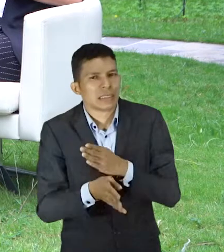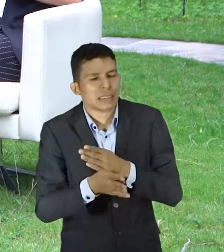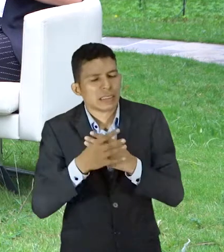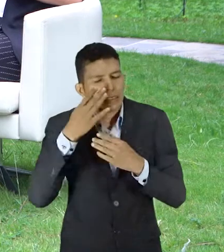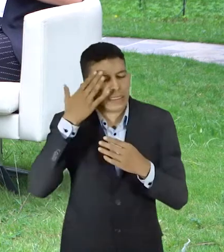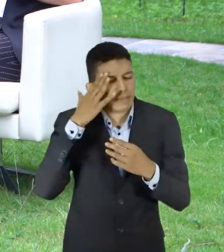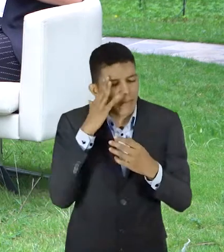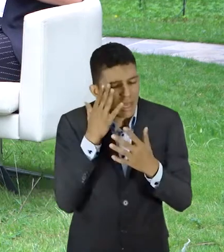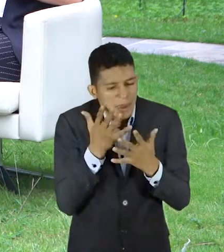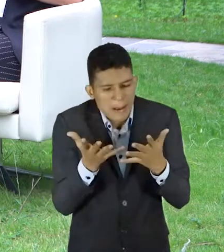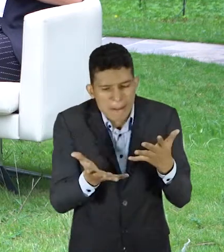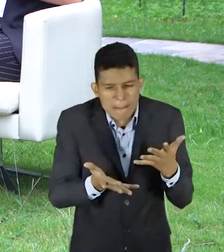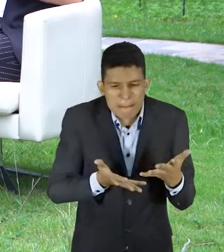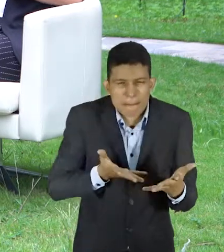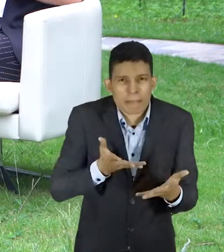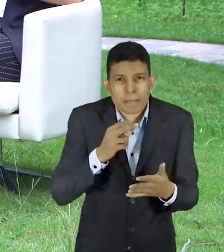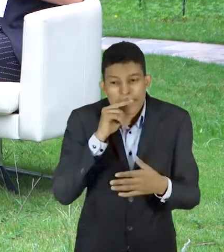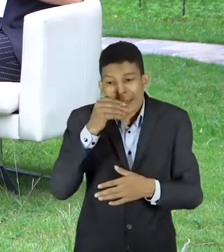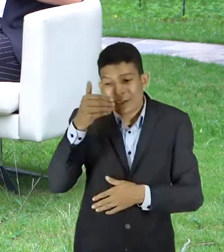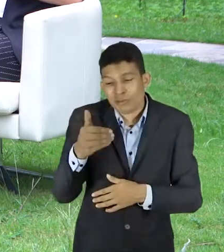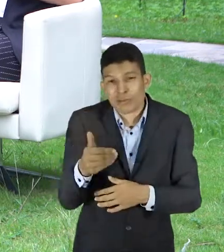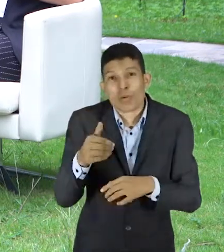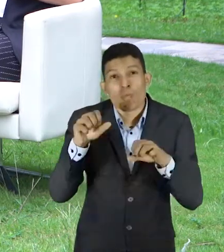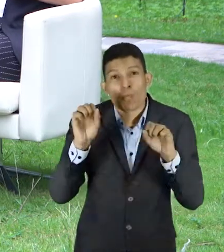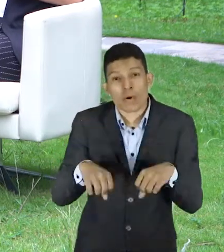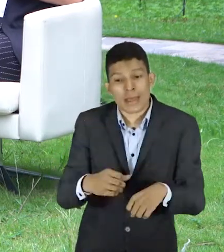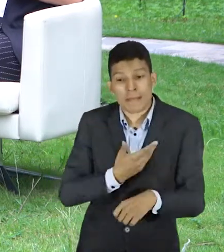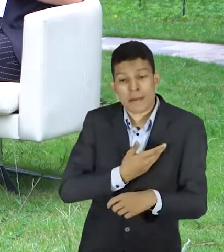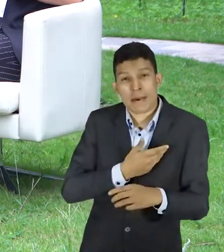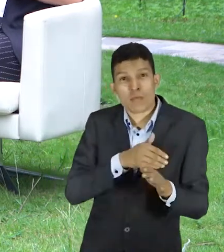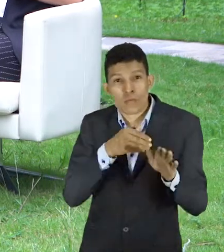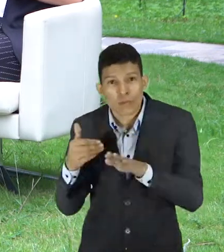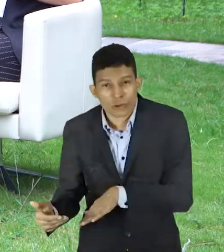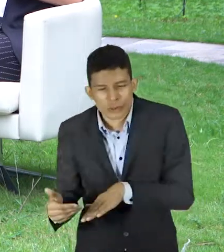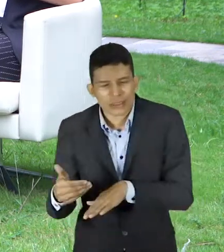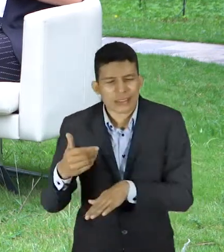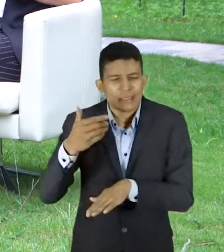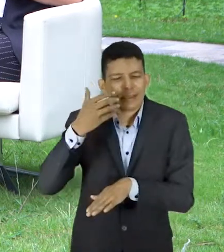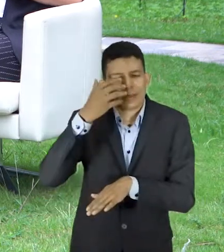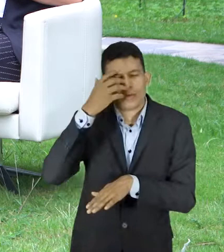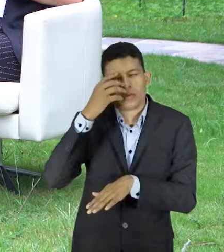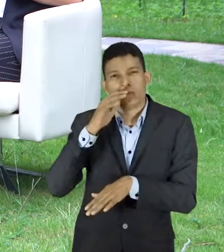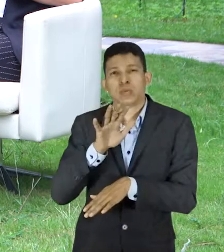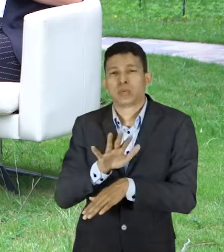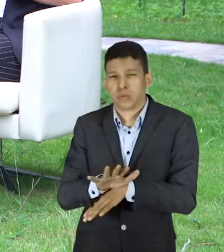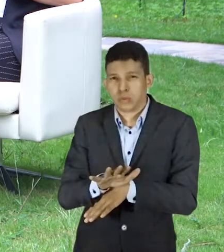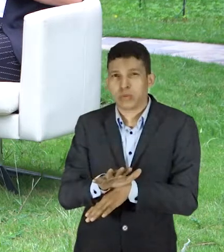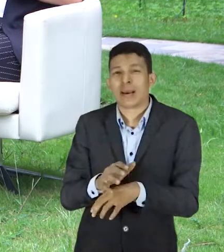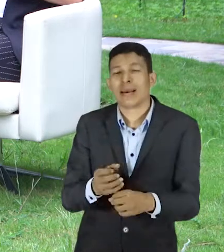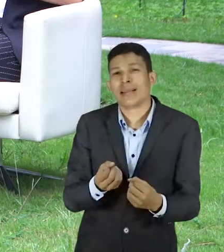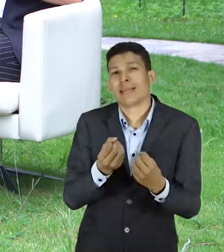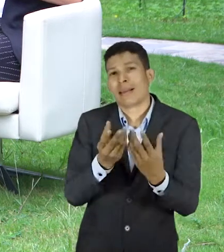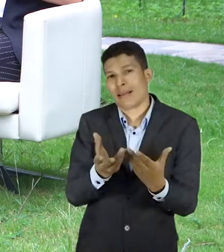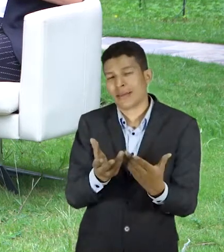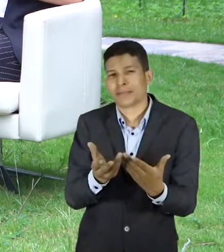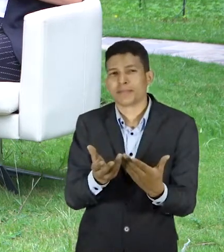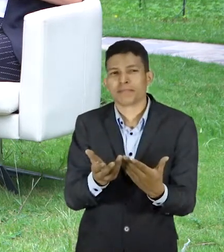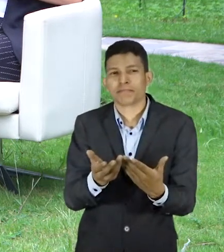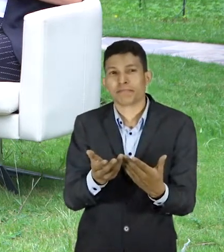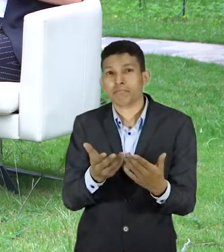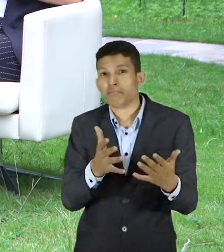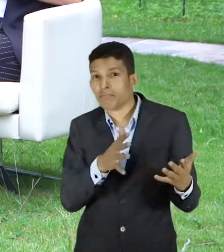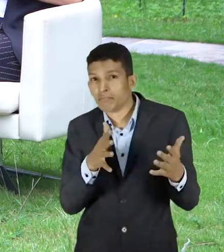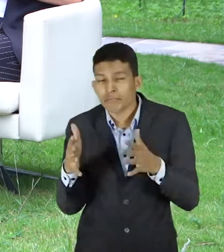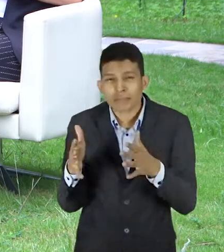el miedo en un niño de pronto poder perder a su mamá, eso puede ser